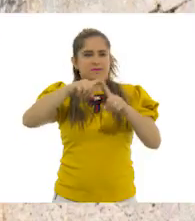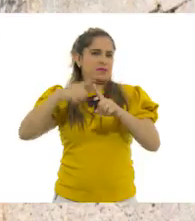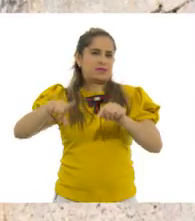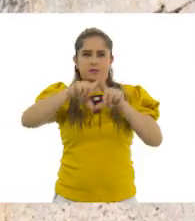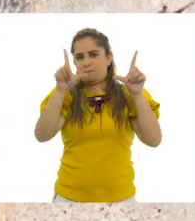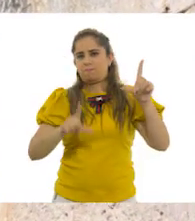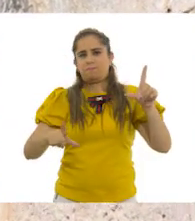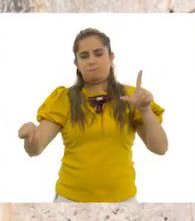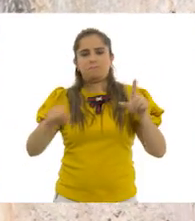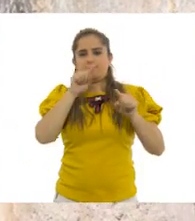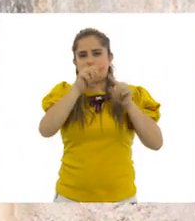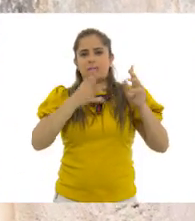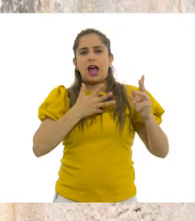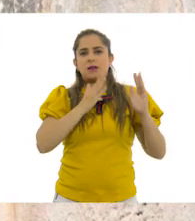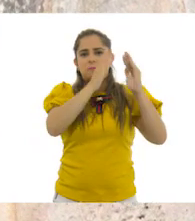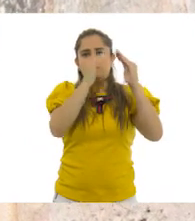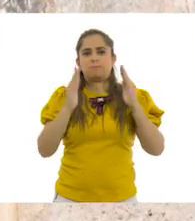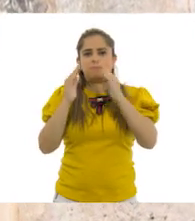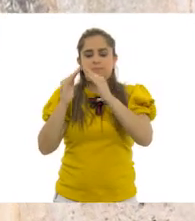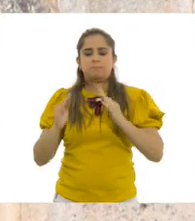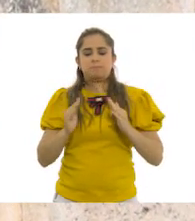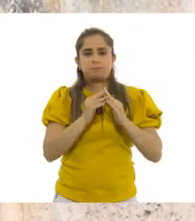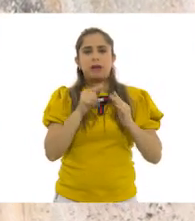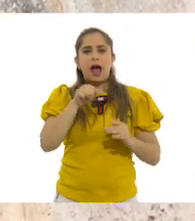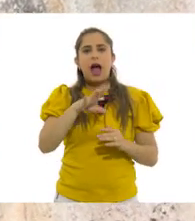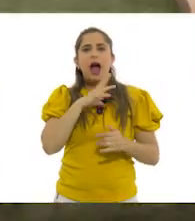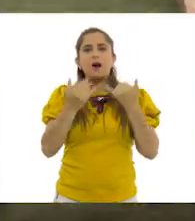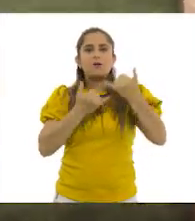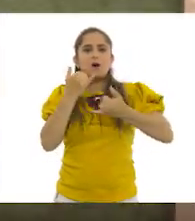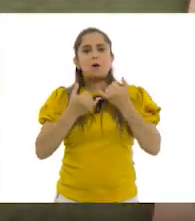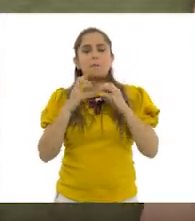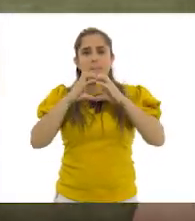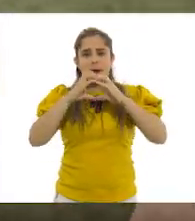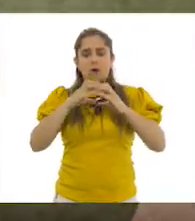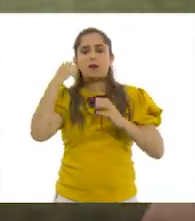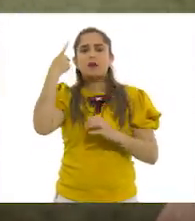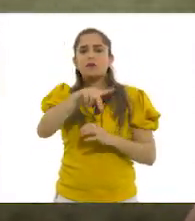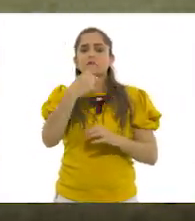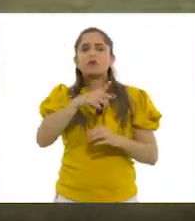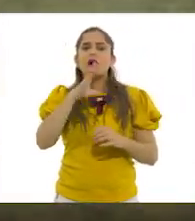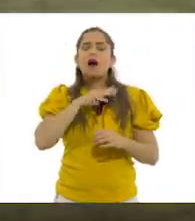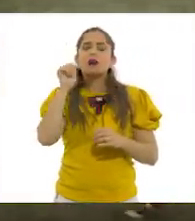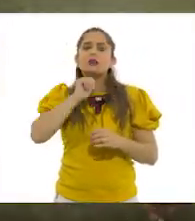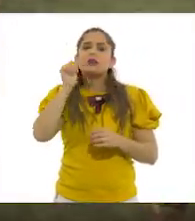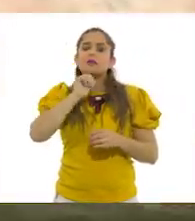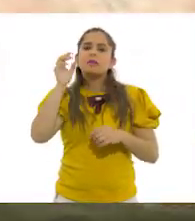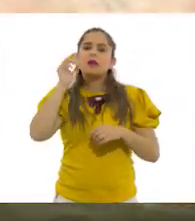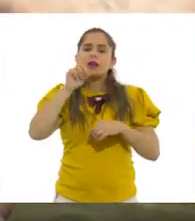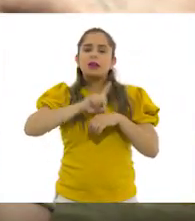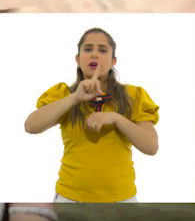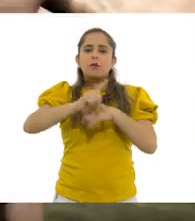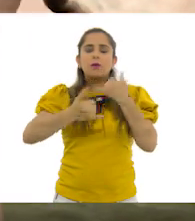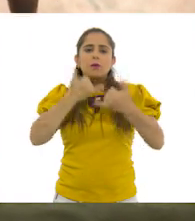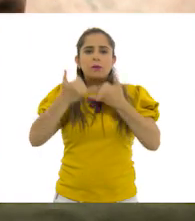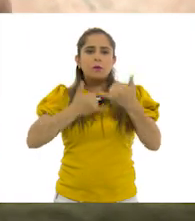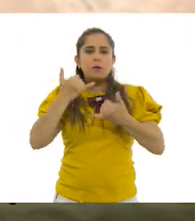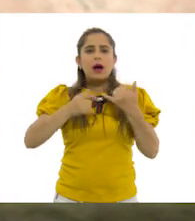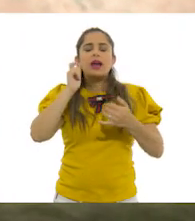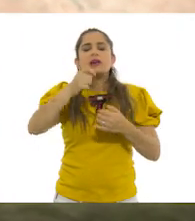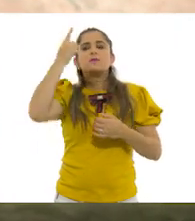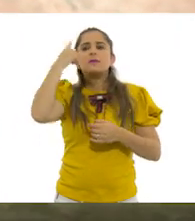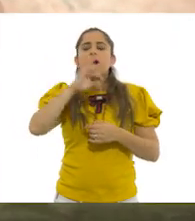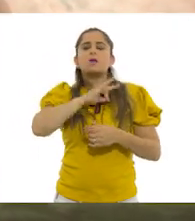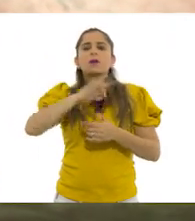el juego de pelota tenía un significado muy importante, era un juego ritual, ¿no? Iba de acuerdo a su cosmovisión, tenía que ver sobre todo con la